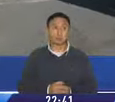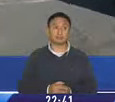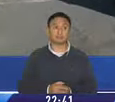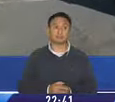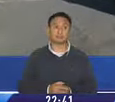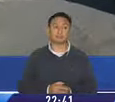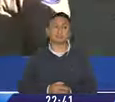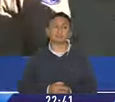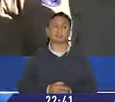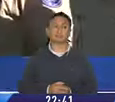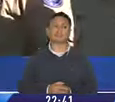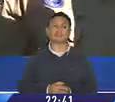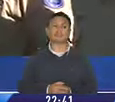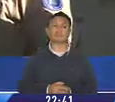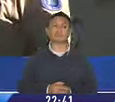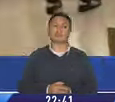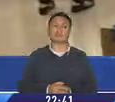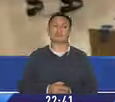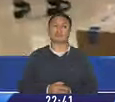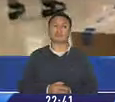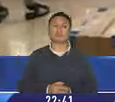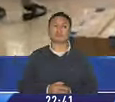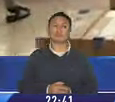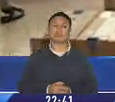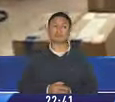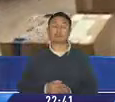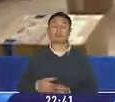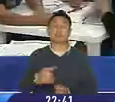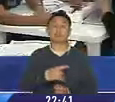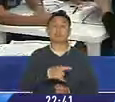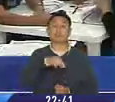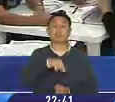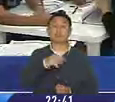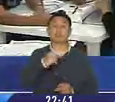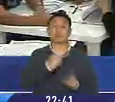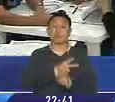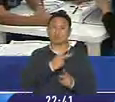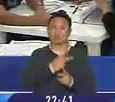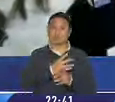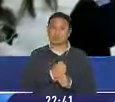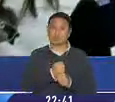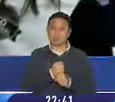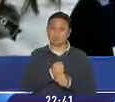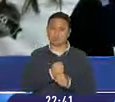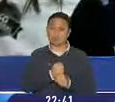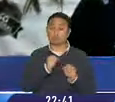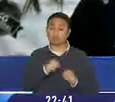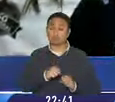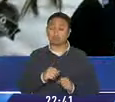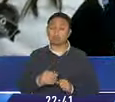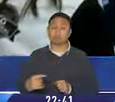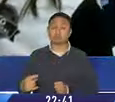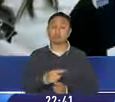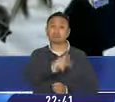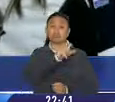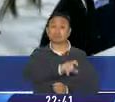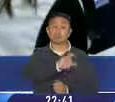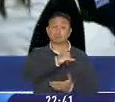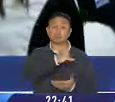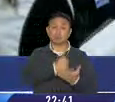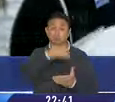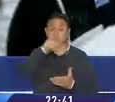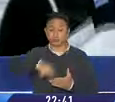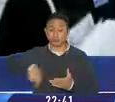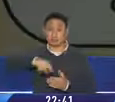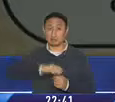el respectivo perfil de riesgo. Tampoco se ha descuidado implementar seguridades para precautelar la integridad de los electores